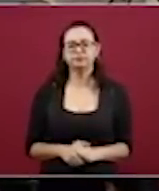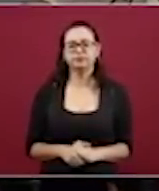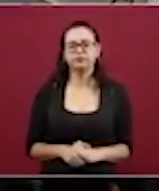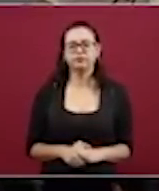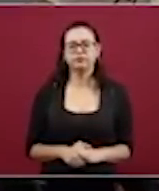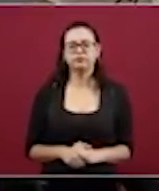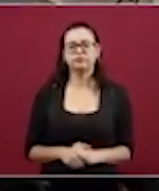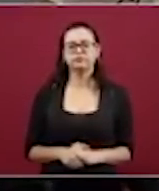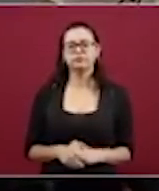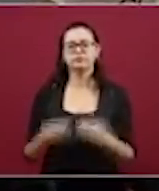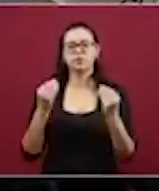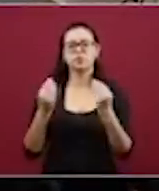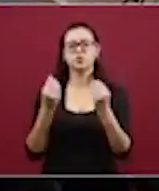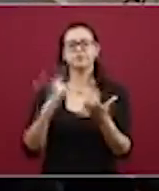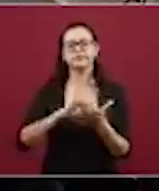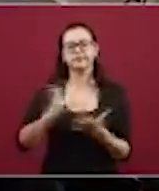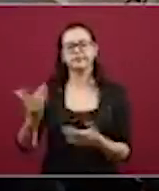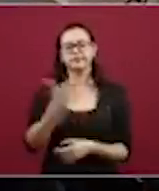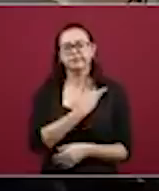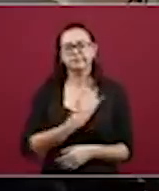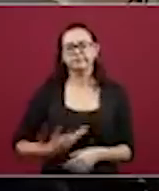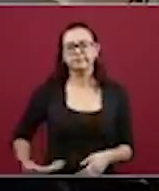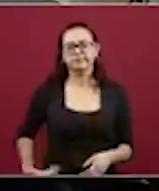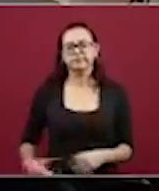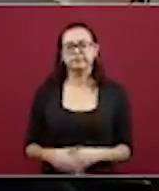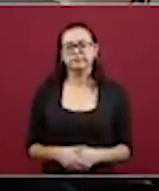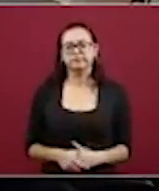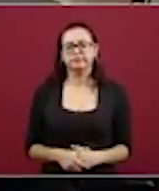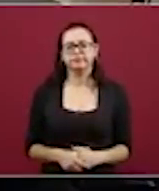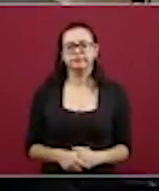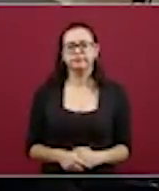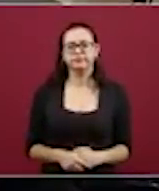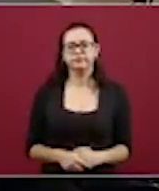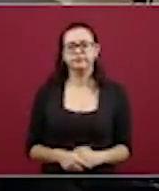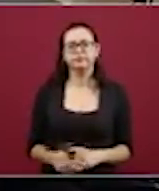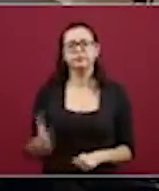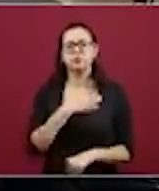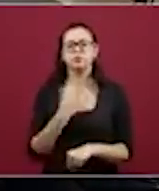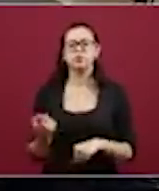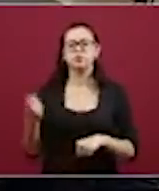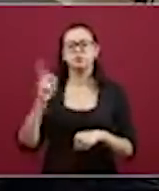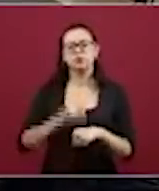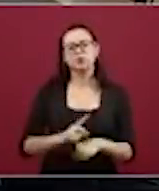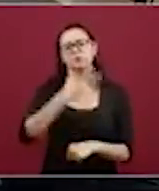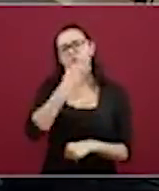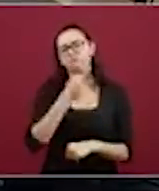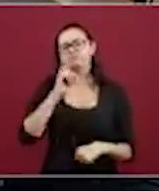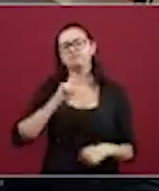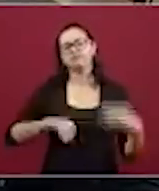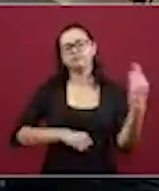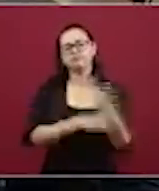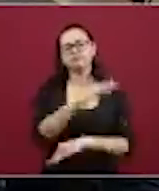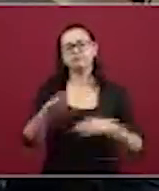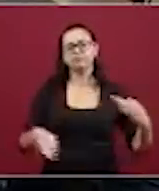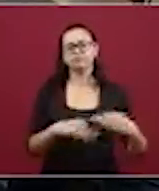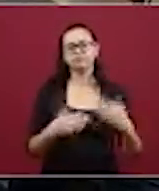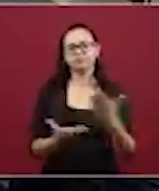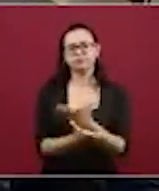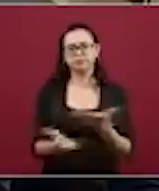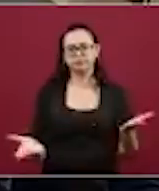Muchísimas gracias, señor presidente. Muy buenos días a todas y todos. La iniciativa para